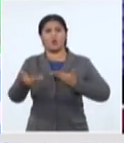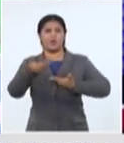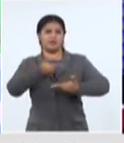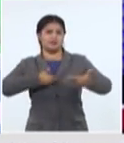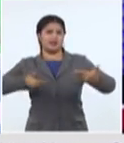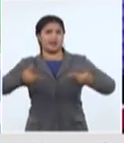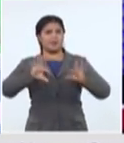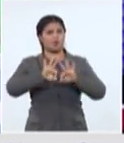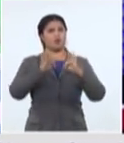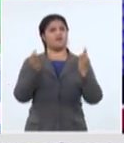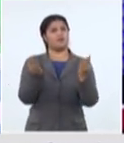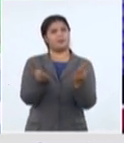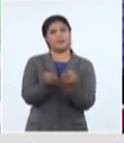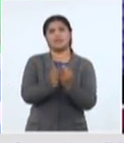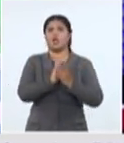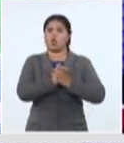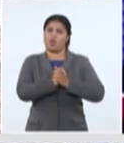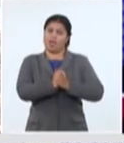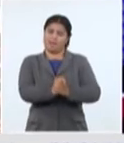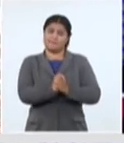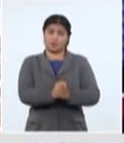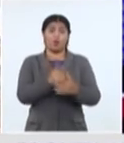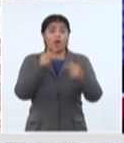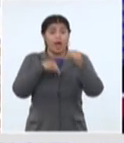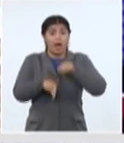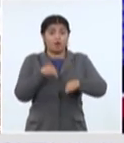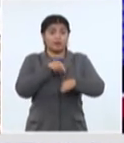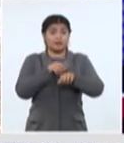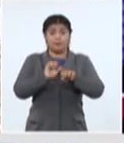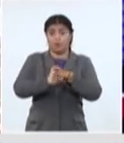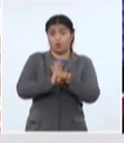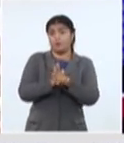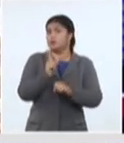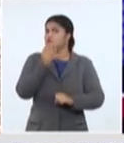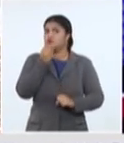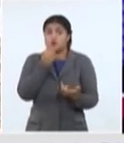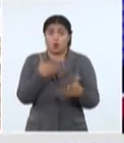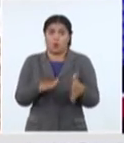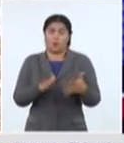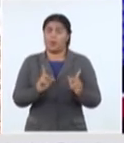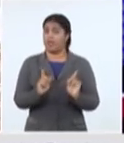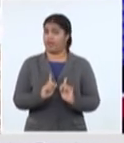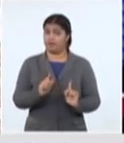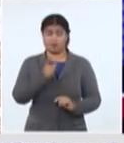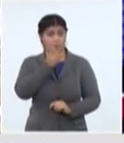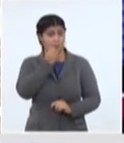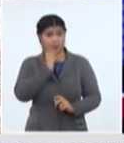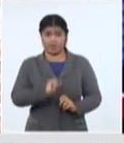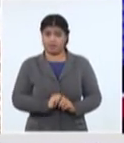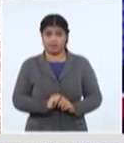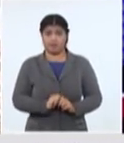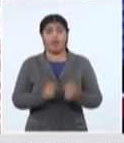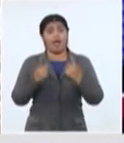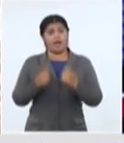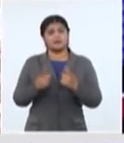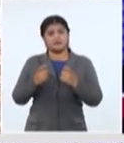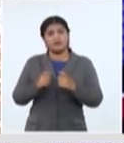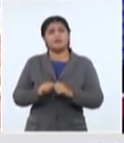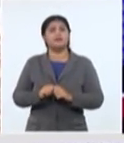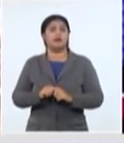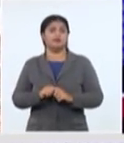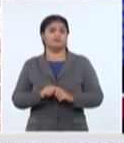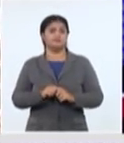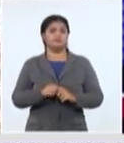creo que sea la mejor opción en este sentido. ¿Cuánta experiencia vivida? Qué bien, en el Instituto Nacional de Oncología, porque sé que trabaja allí, está al frente